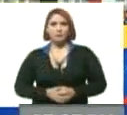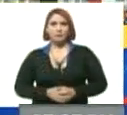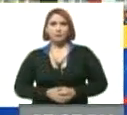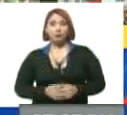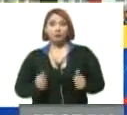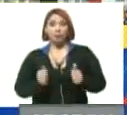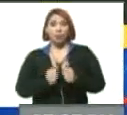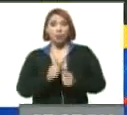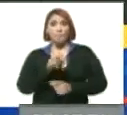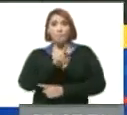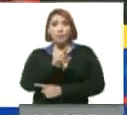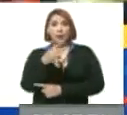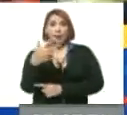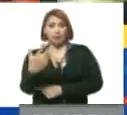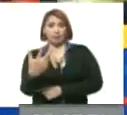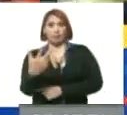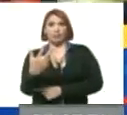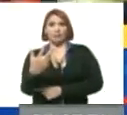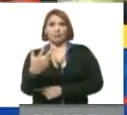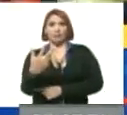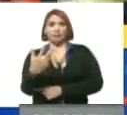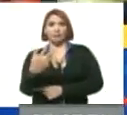los 23